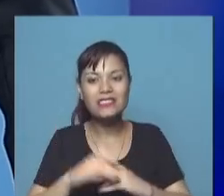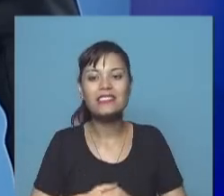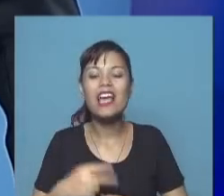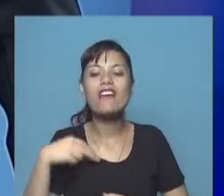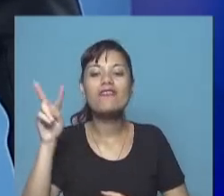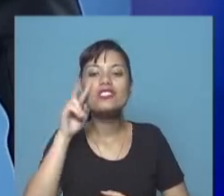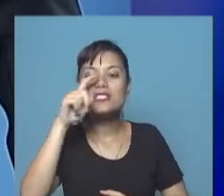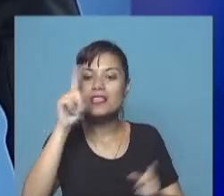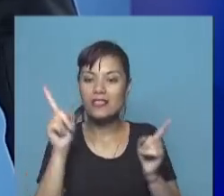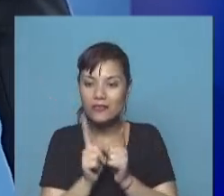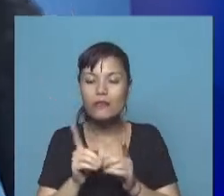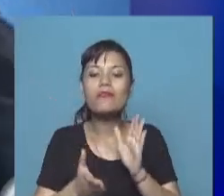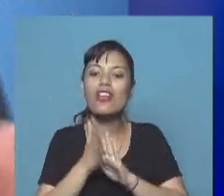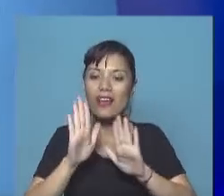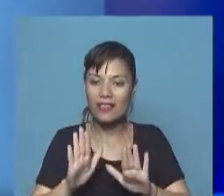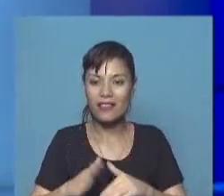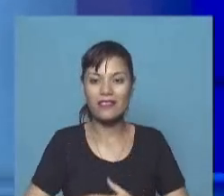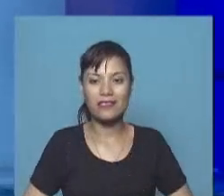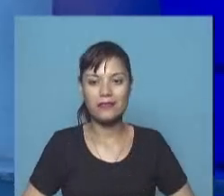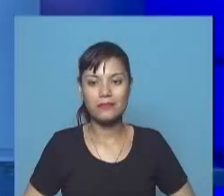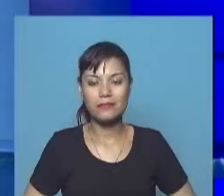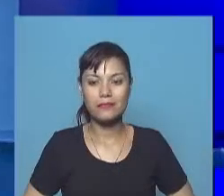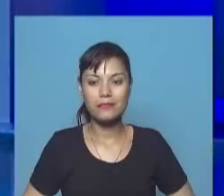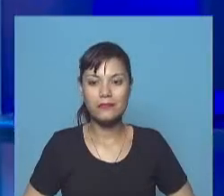Somos Visión 7 Resumen. No se vayan, ya volvemos.